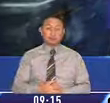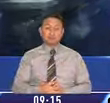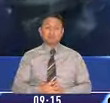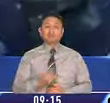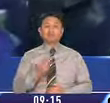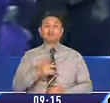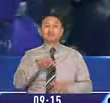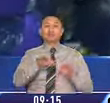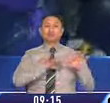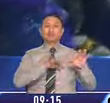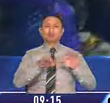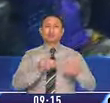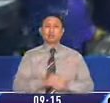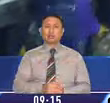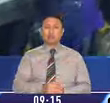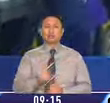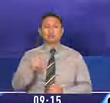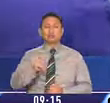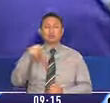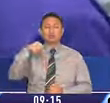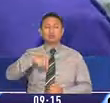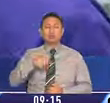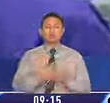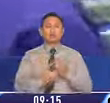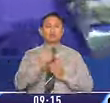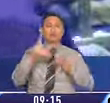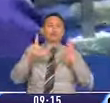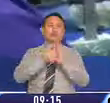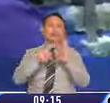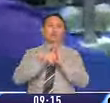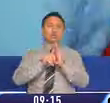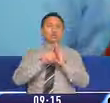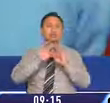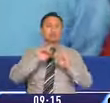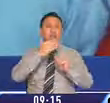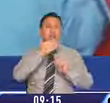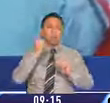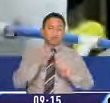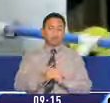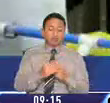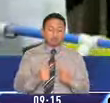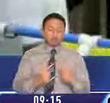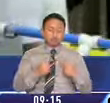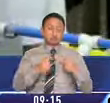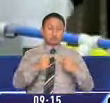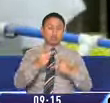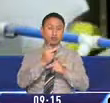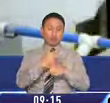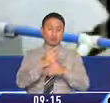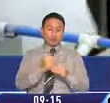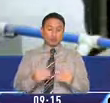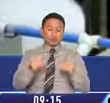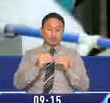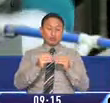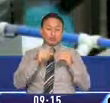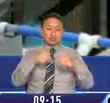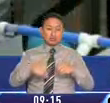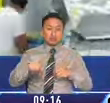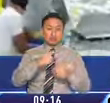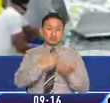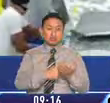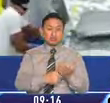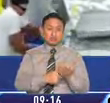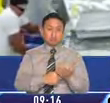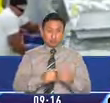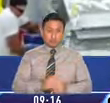Además explican, debe implementarse una política de mejoramiento continuo de la producción del camarón y sus